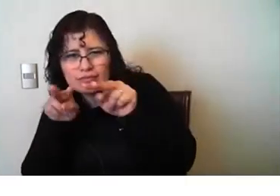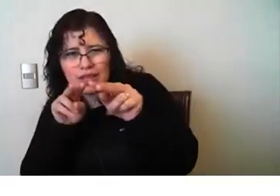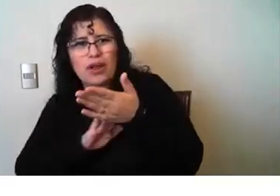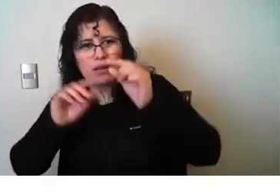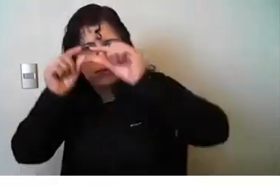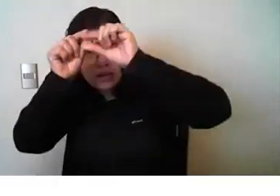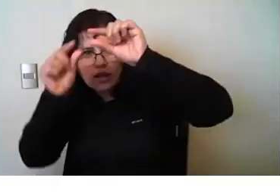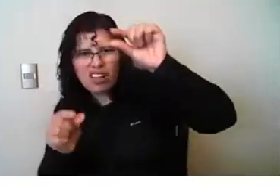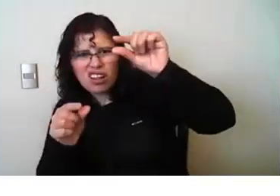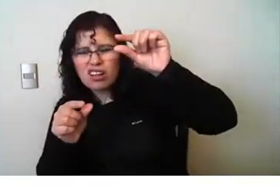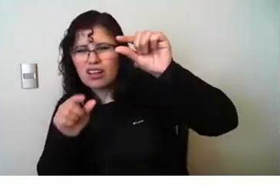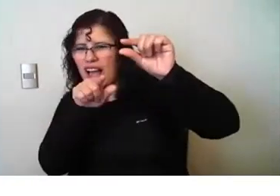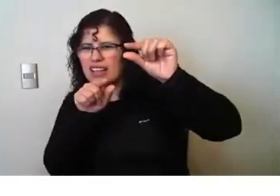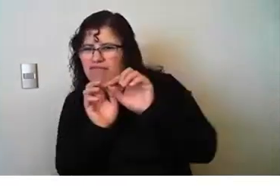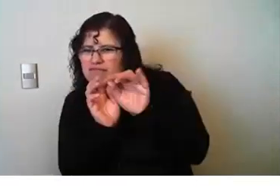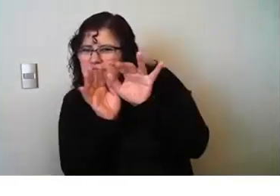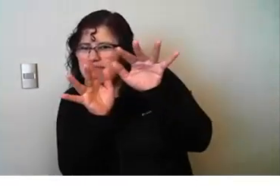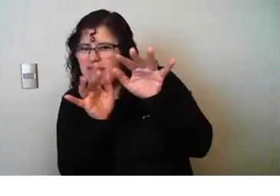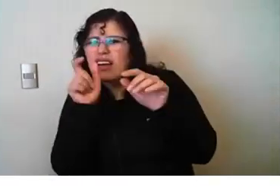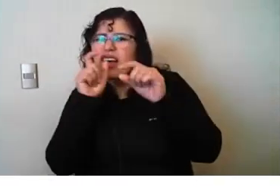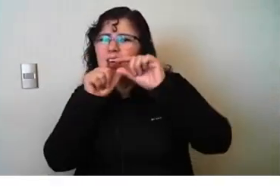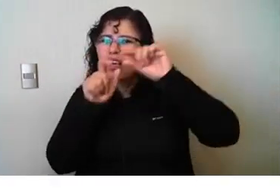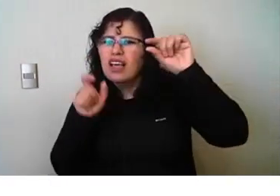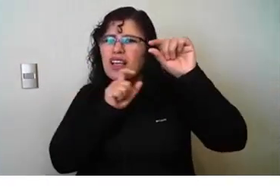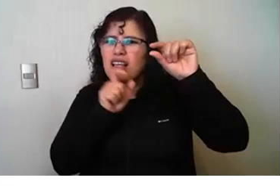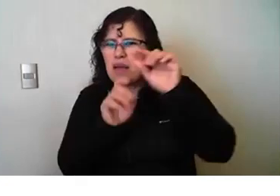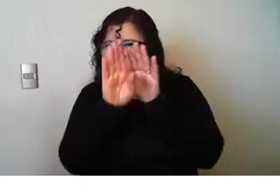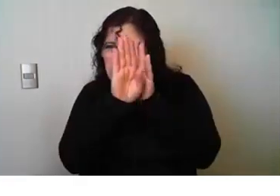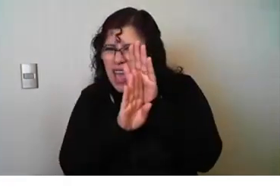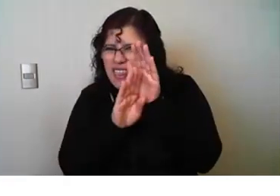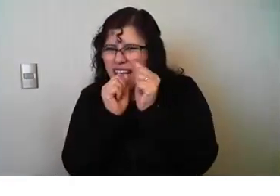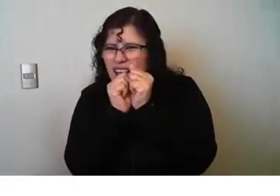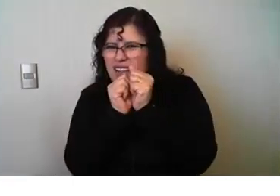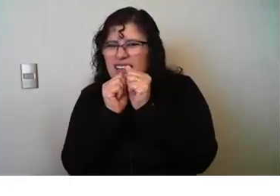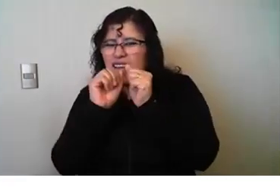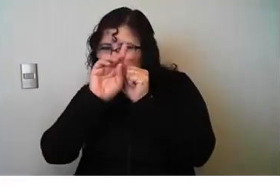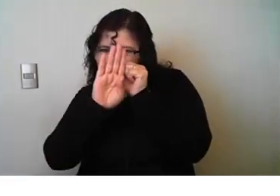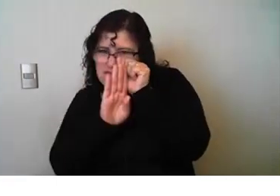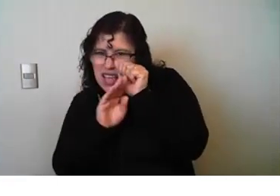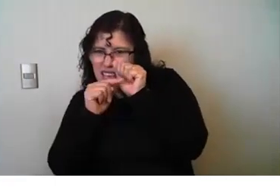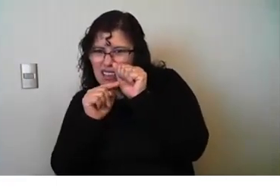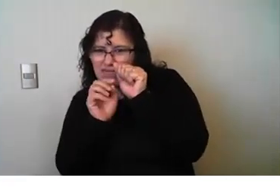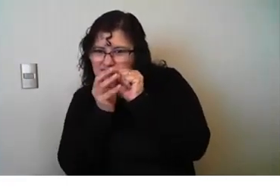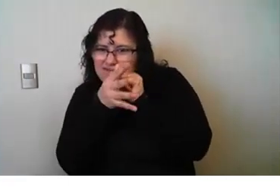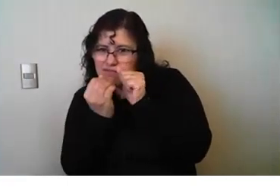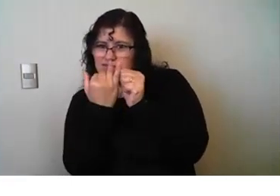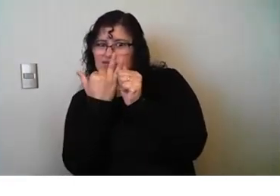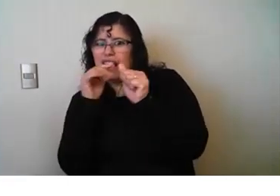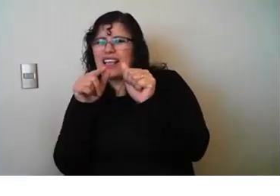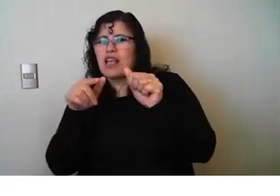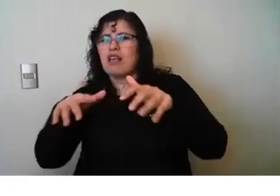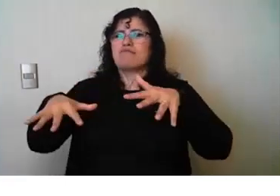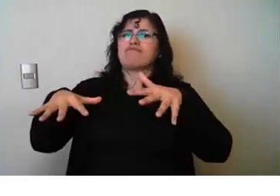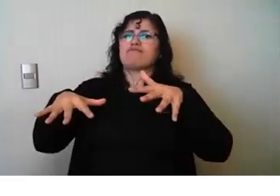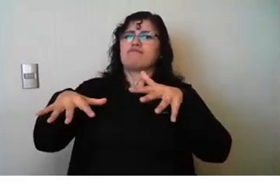cuenta qué pasa con una obstrucción de la arteria cerebral media, qué función o qué parálisis se podría provocar en el individuo. Lo único alcanza, que lo voy a